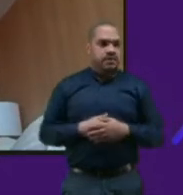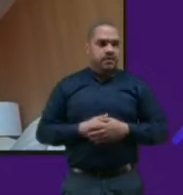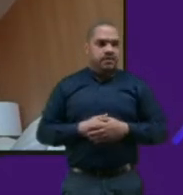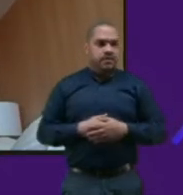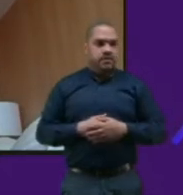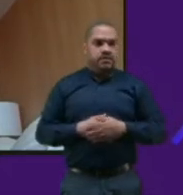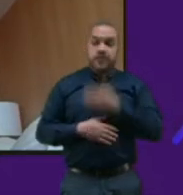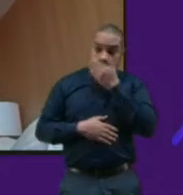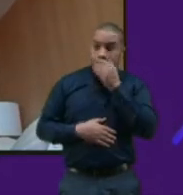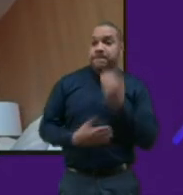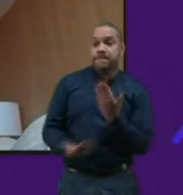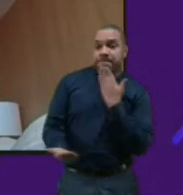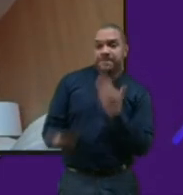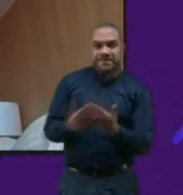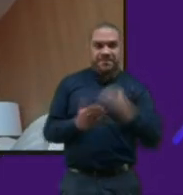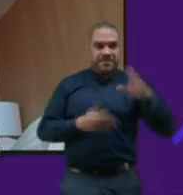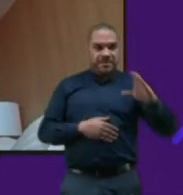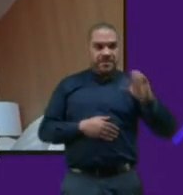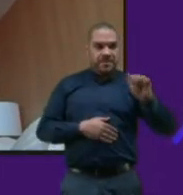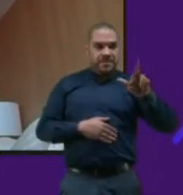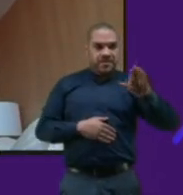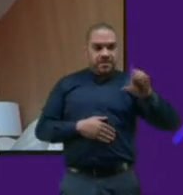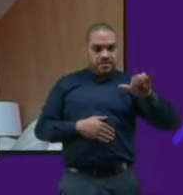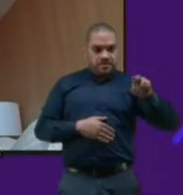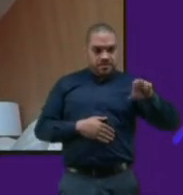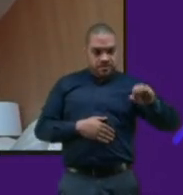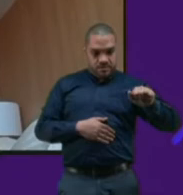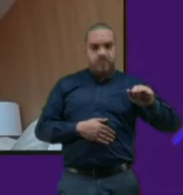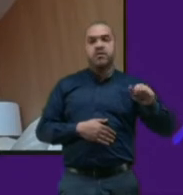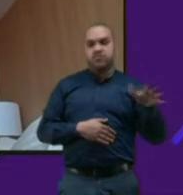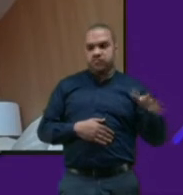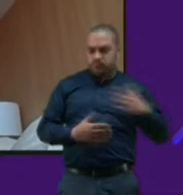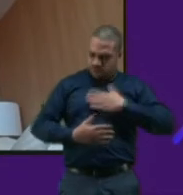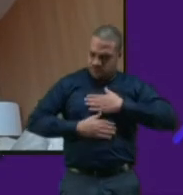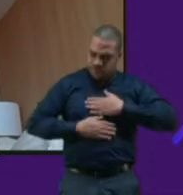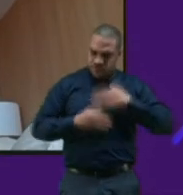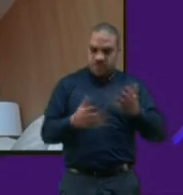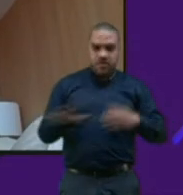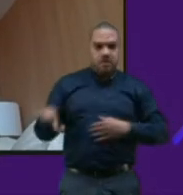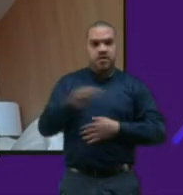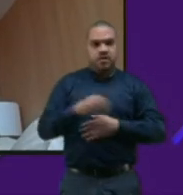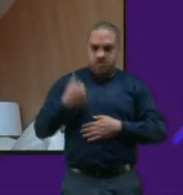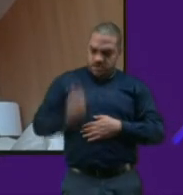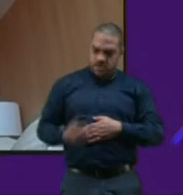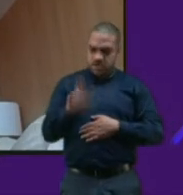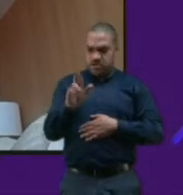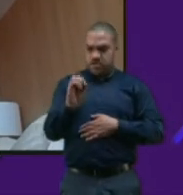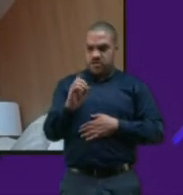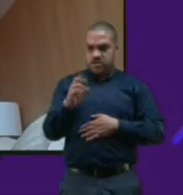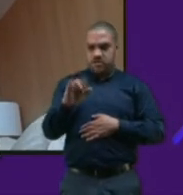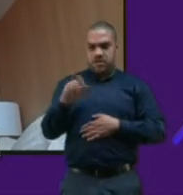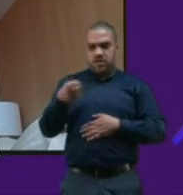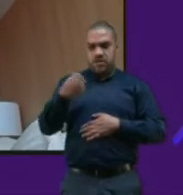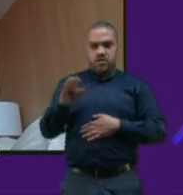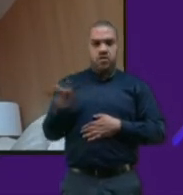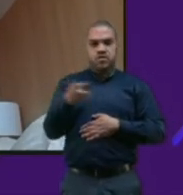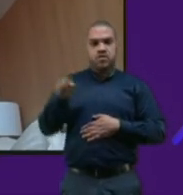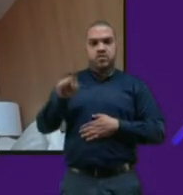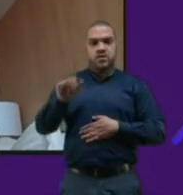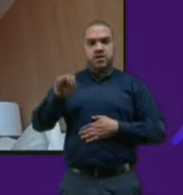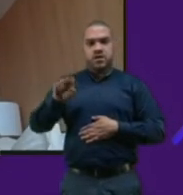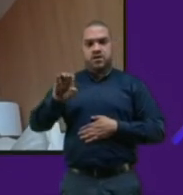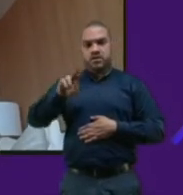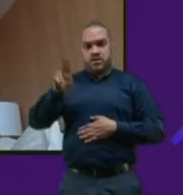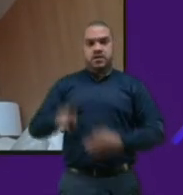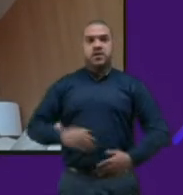Muchas gracias, Carolina, y un saludo a todos. Mucho gusto, Rodrigo Sánchez, fundador